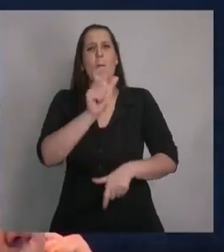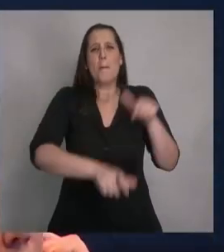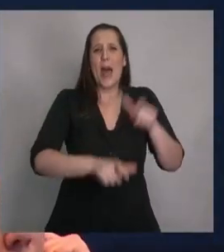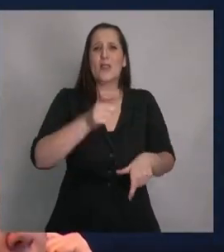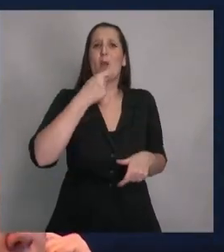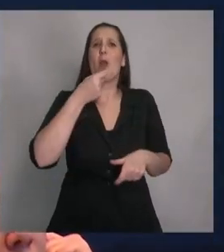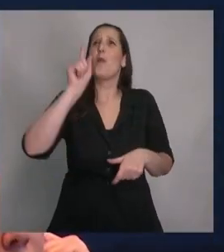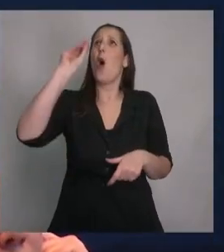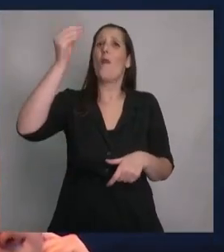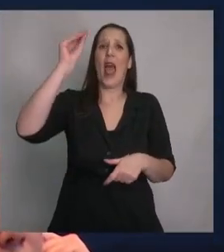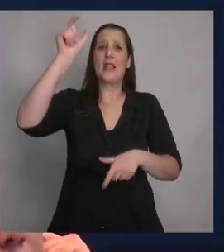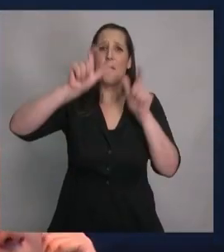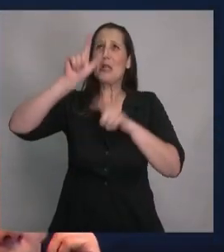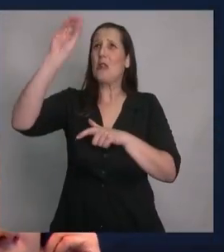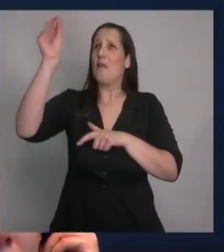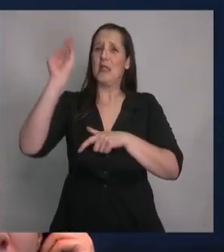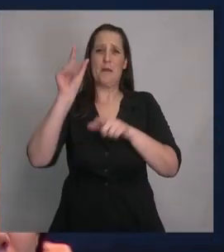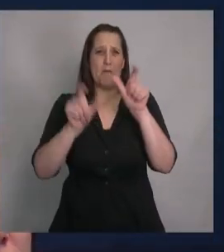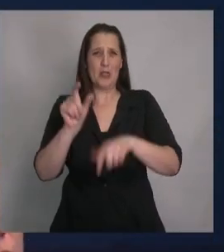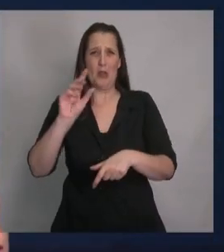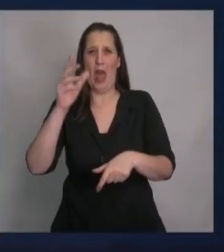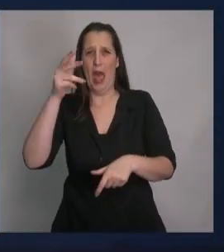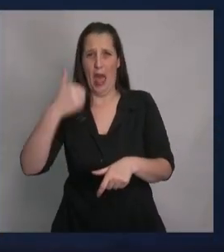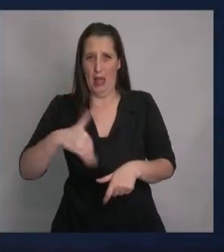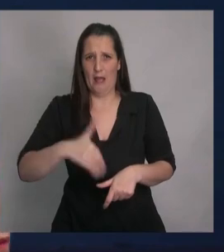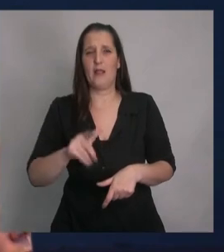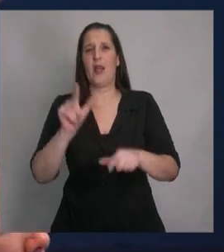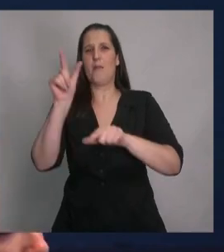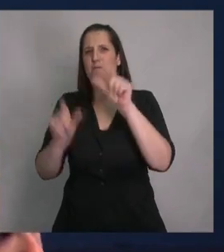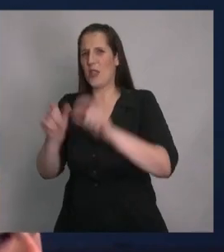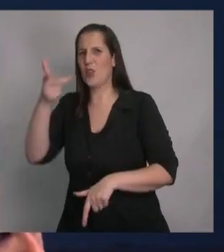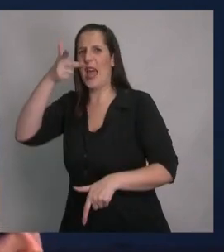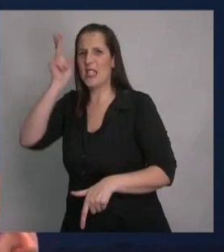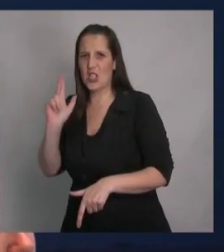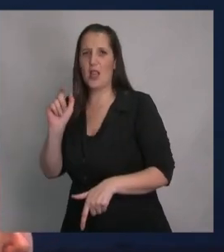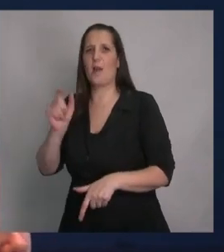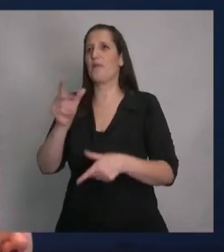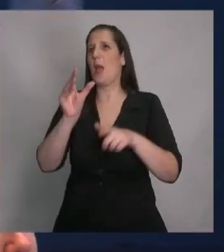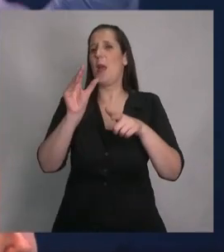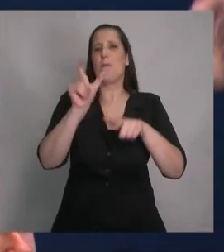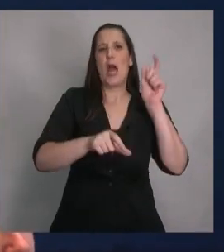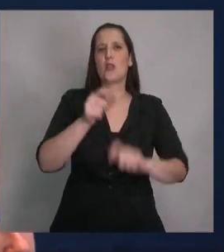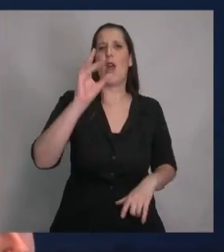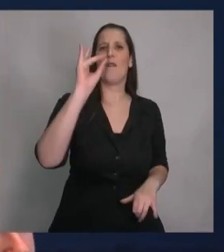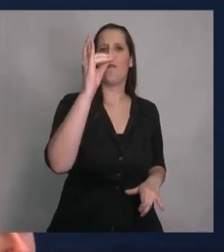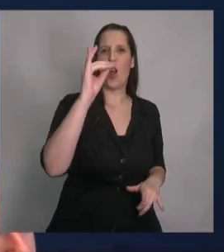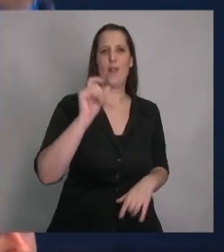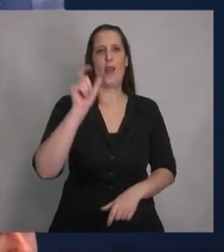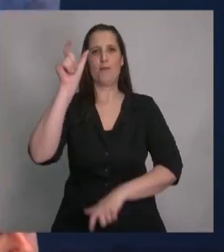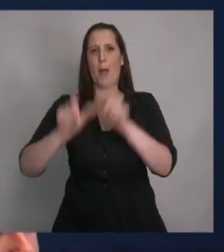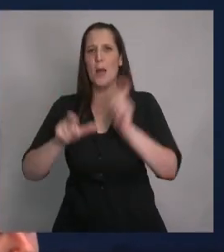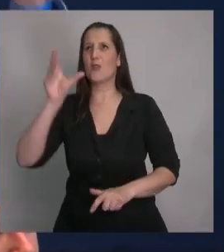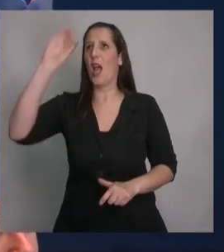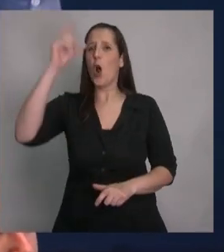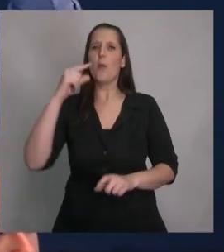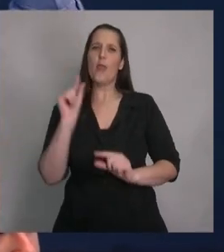que en Brasil, que en Argentina, que en Chile, que en Bolivia, que en Colombia, se